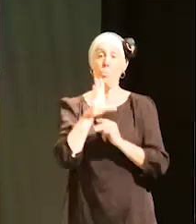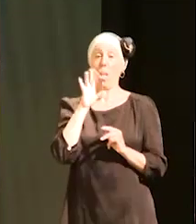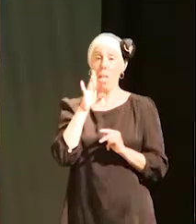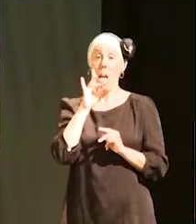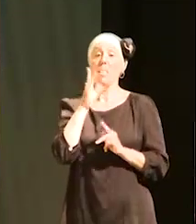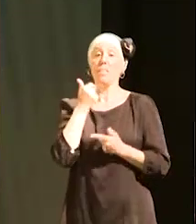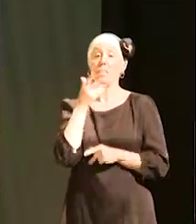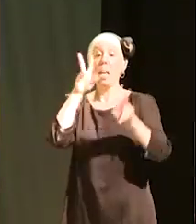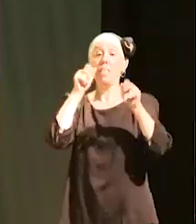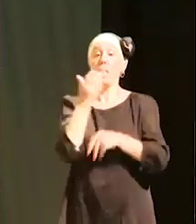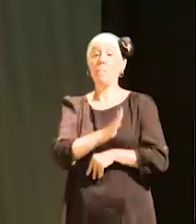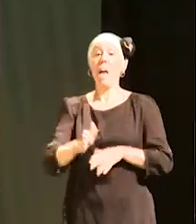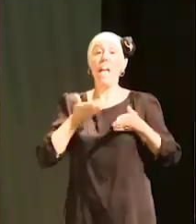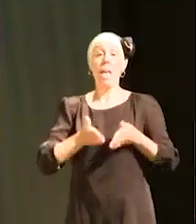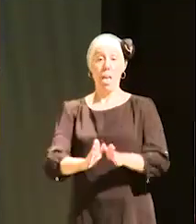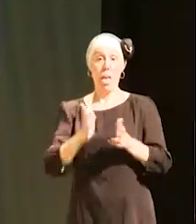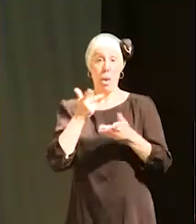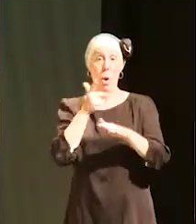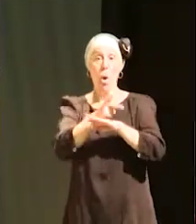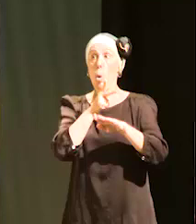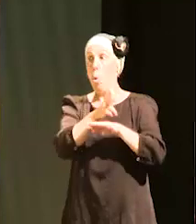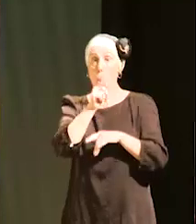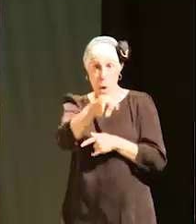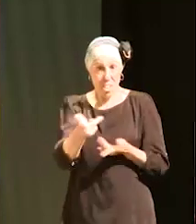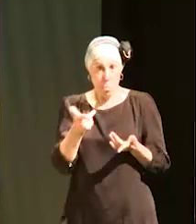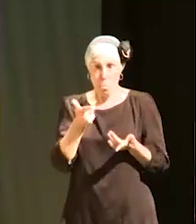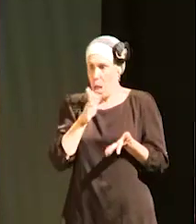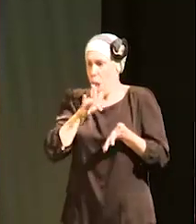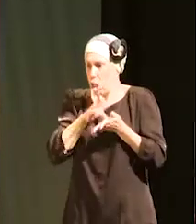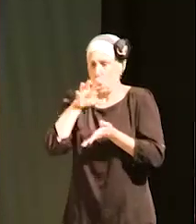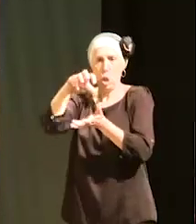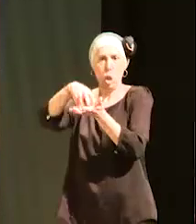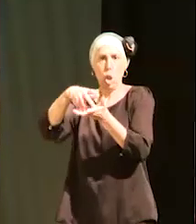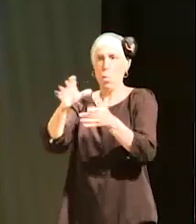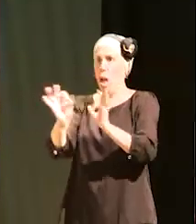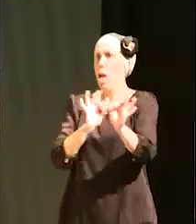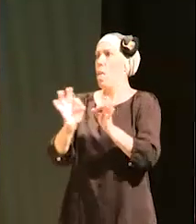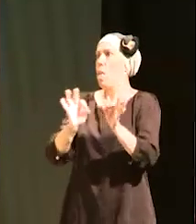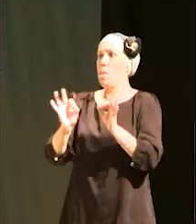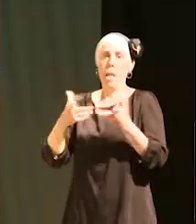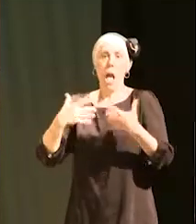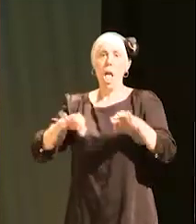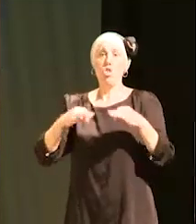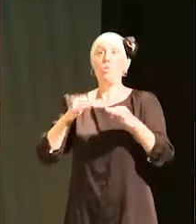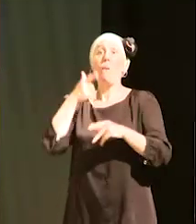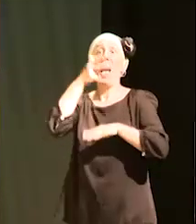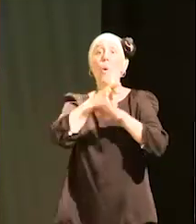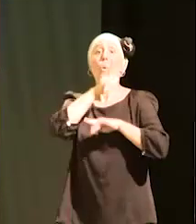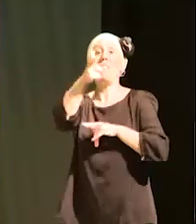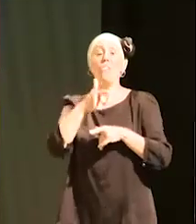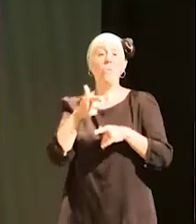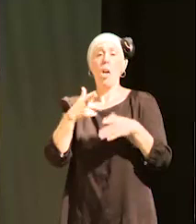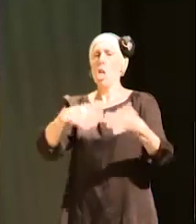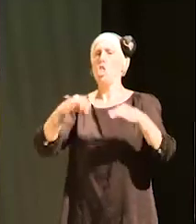es algo que es muy normal que en cualquier parte en un teatro aquí estuviese una mamá con su bebé amamantando